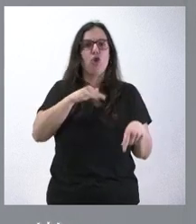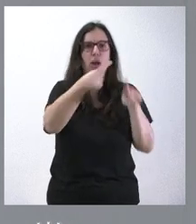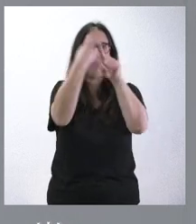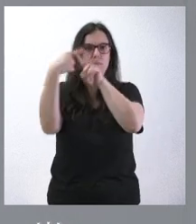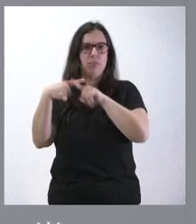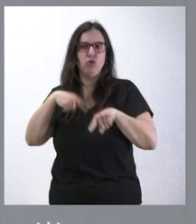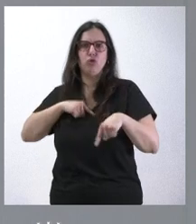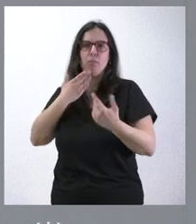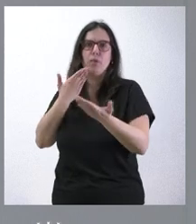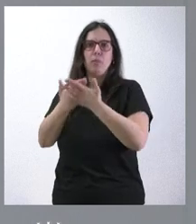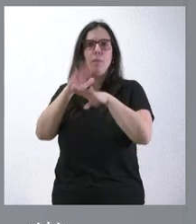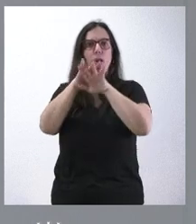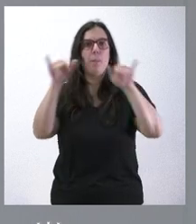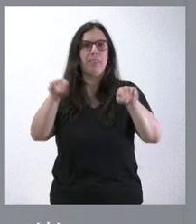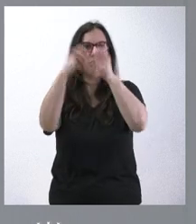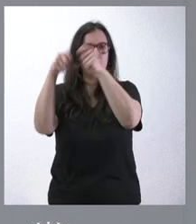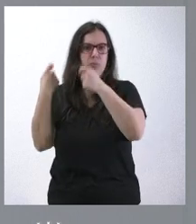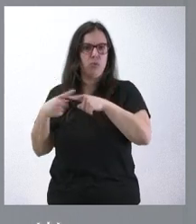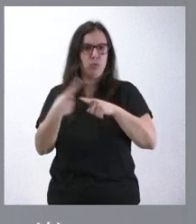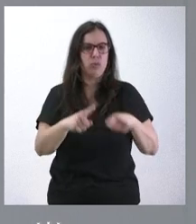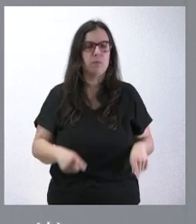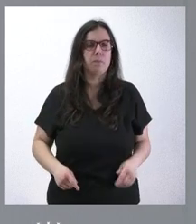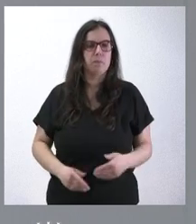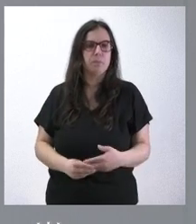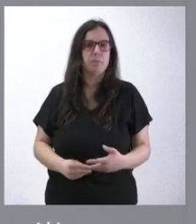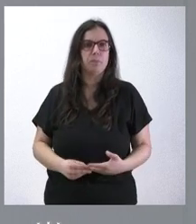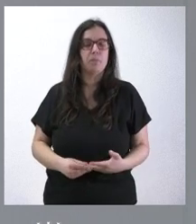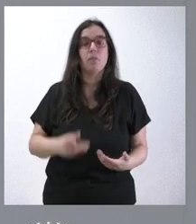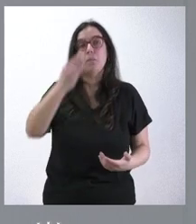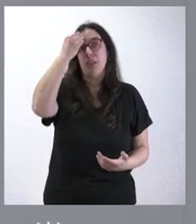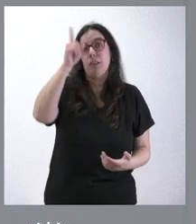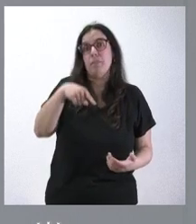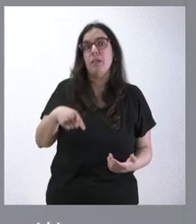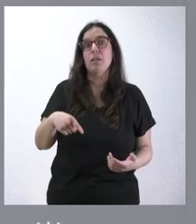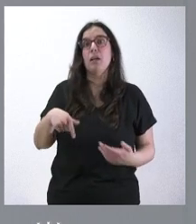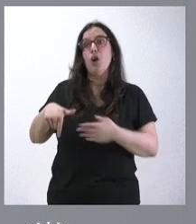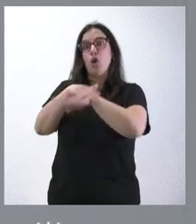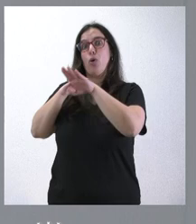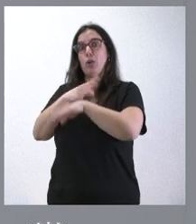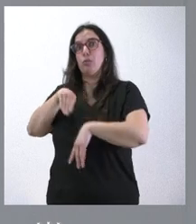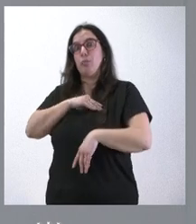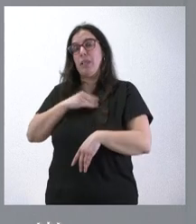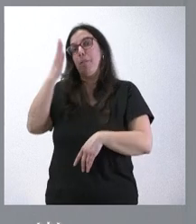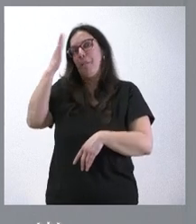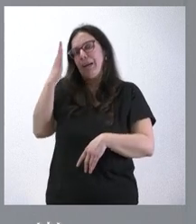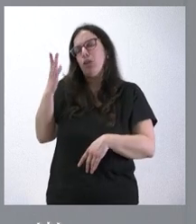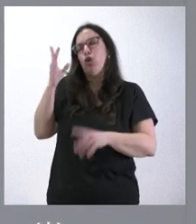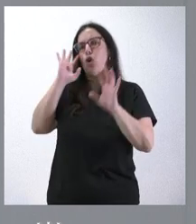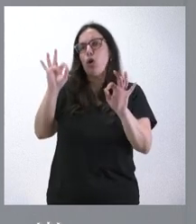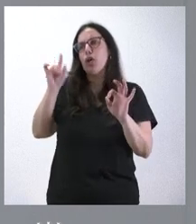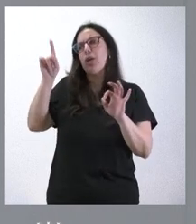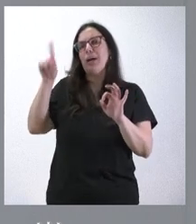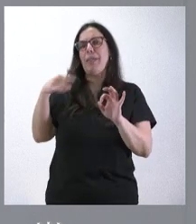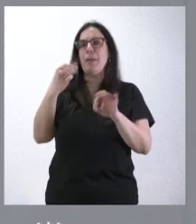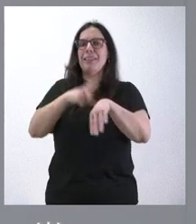poro se compensen los daños que allí se tuvieron lugar considero también que el gobierno como es natural se tendrá que tomar un tiempo para analizar los